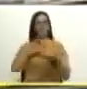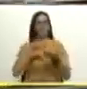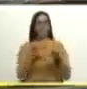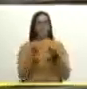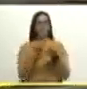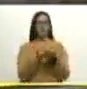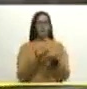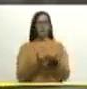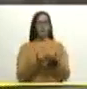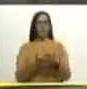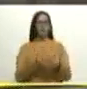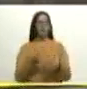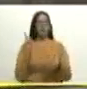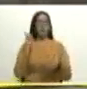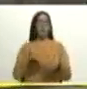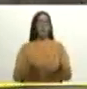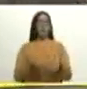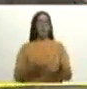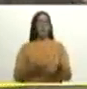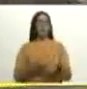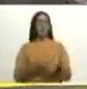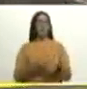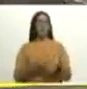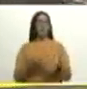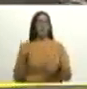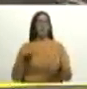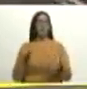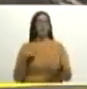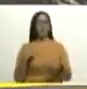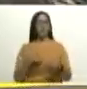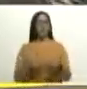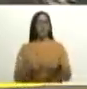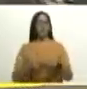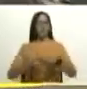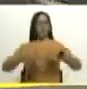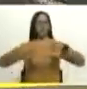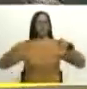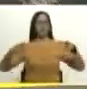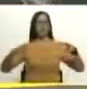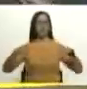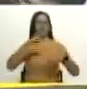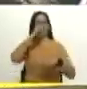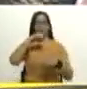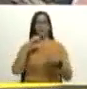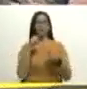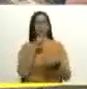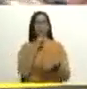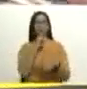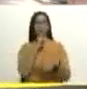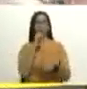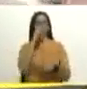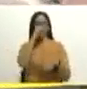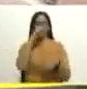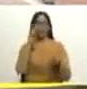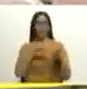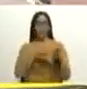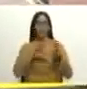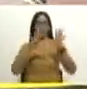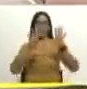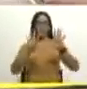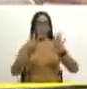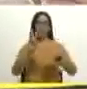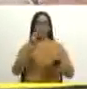Economía, también tuvieron un desplome en estos años duros del